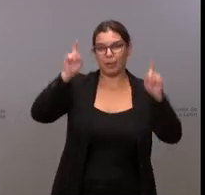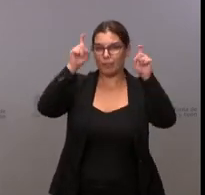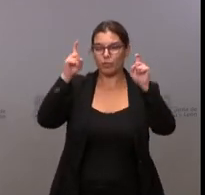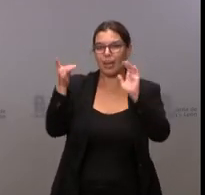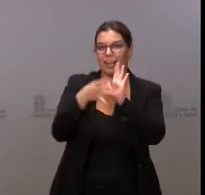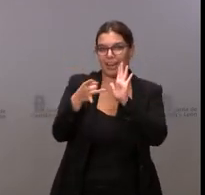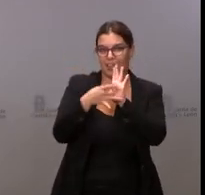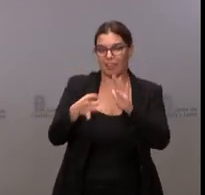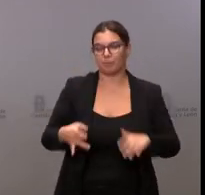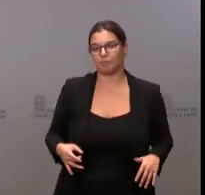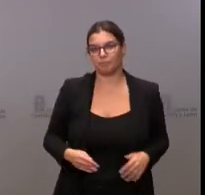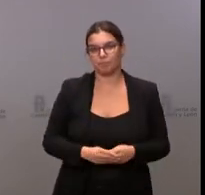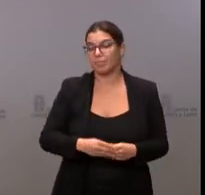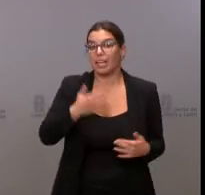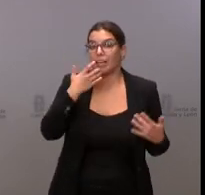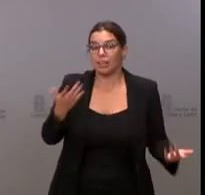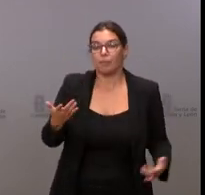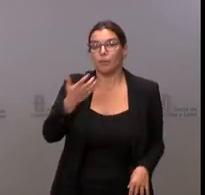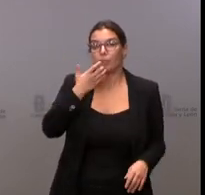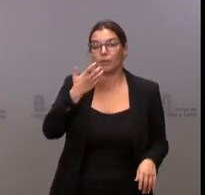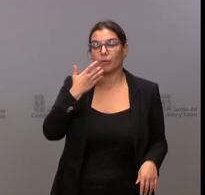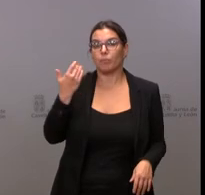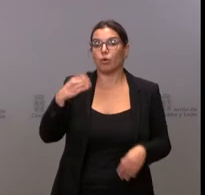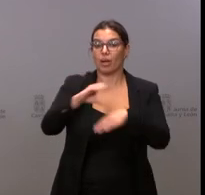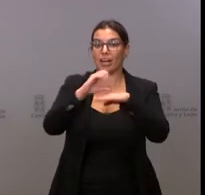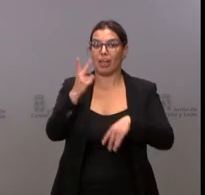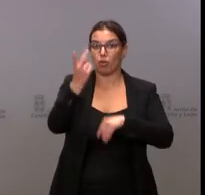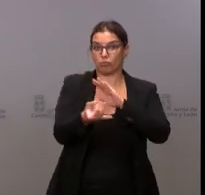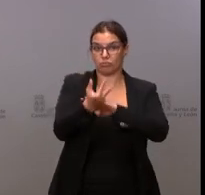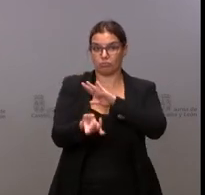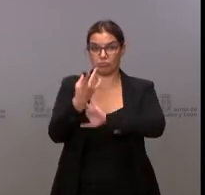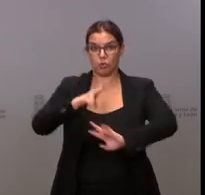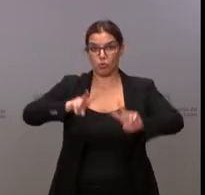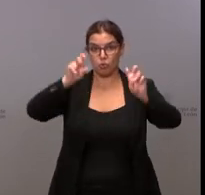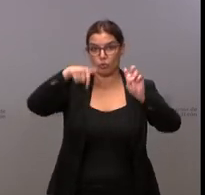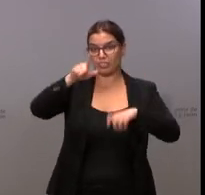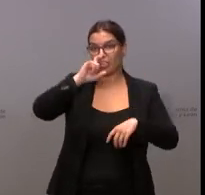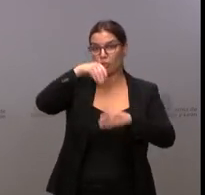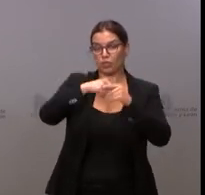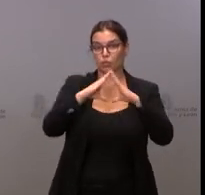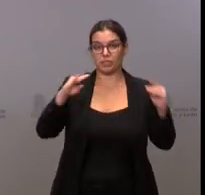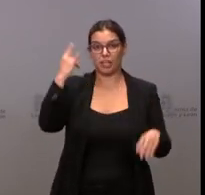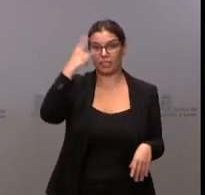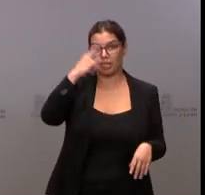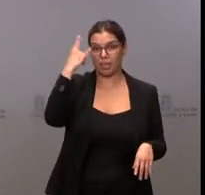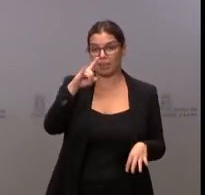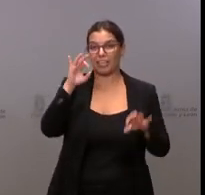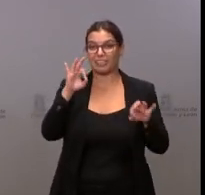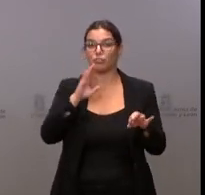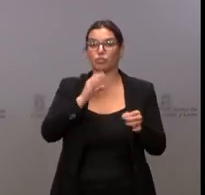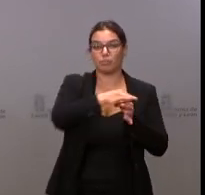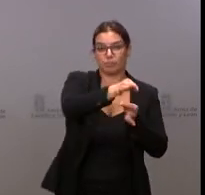en ellos un ejemplo son los dos nuevos títulos que este curso impartirá a la universidad de salamanca en los campus de